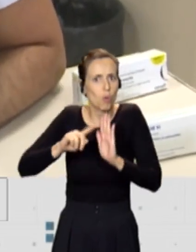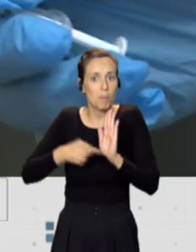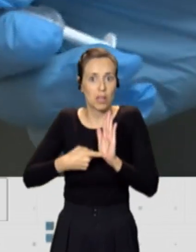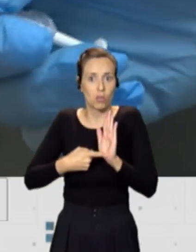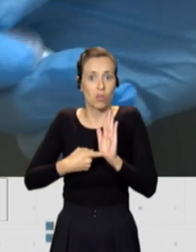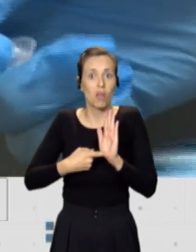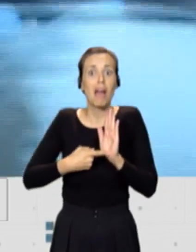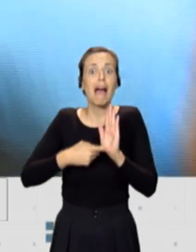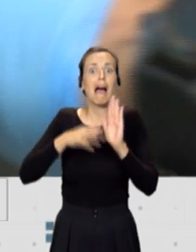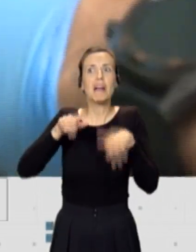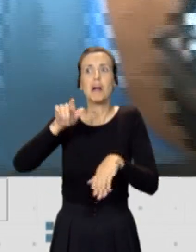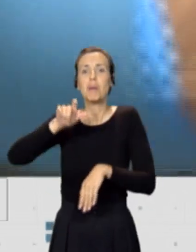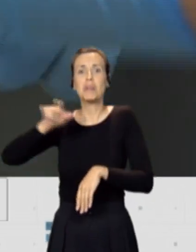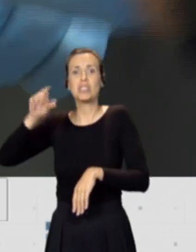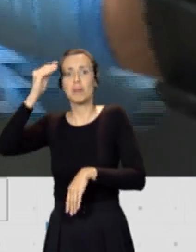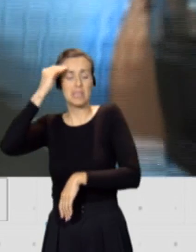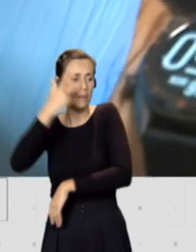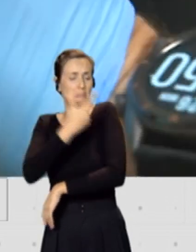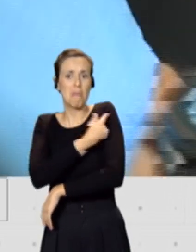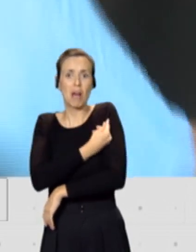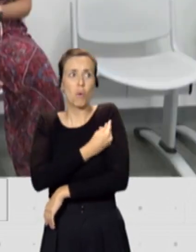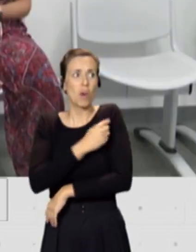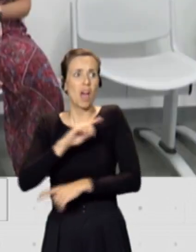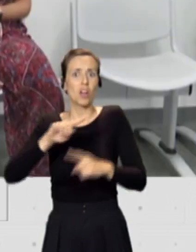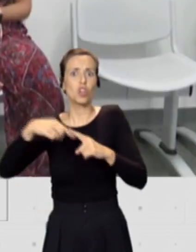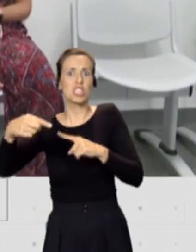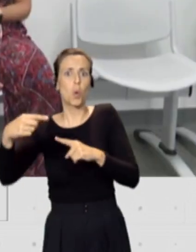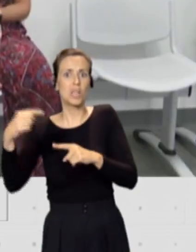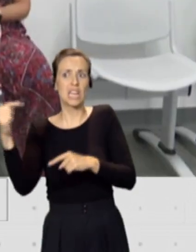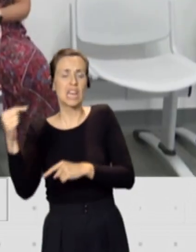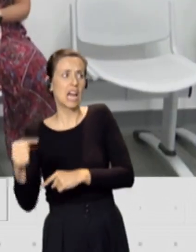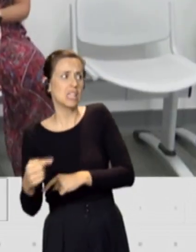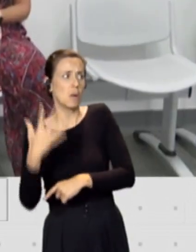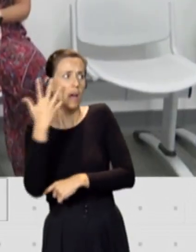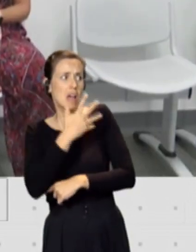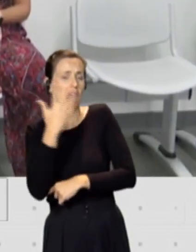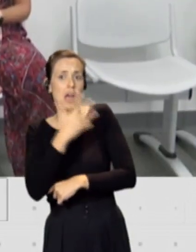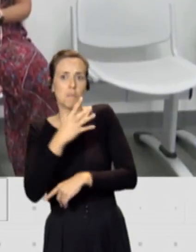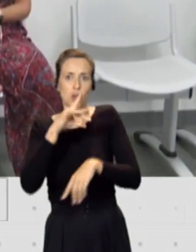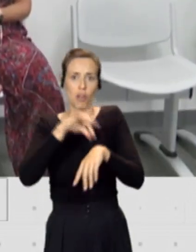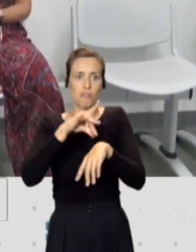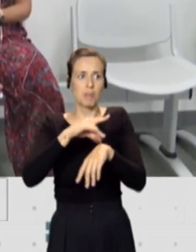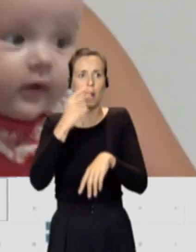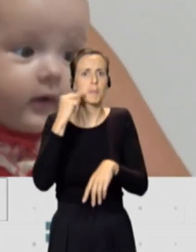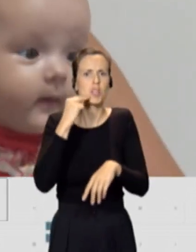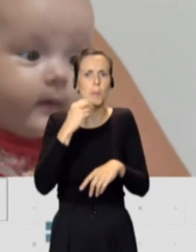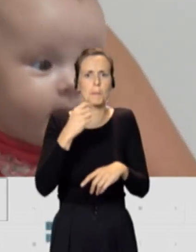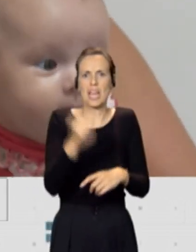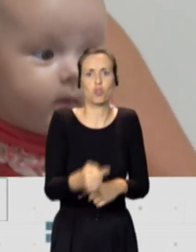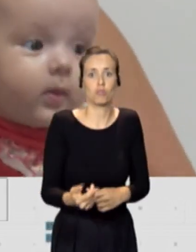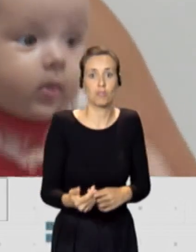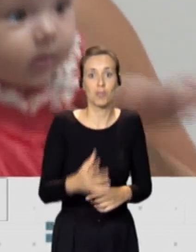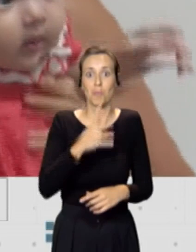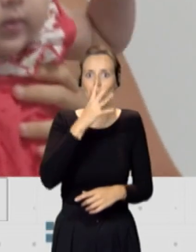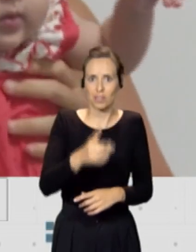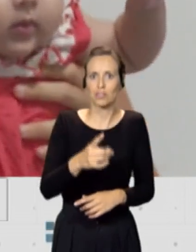miedo más a los raros efectos adversos rarísimos a la propia enfermedad, y fruto de eso es este brote que hemos tenido también recientemente